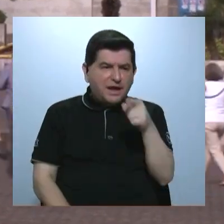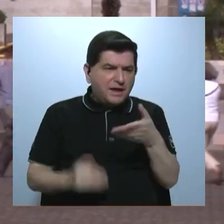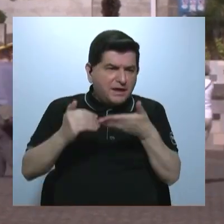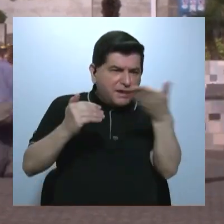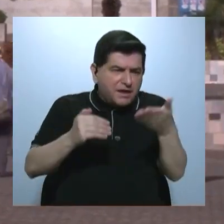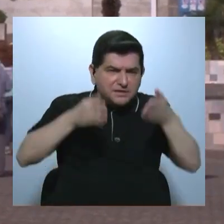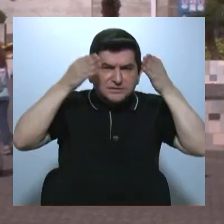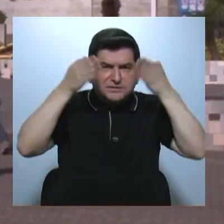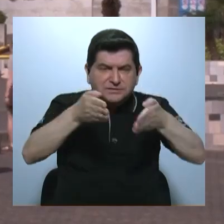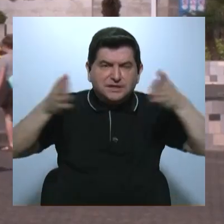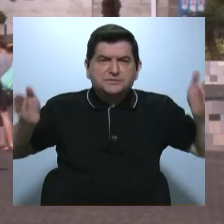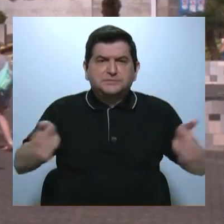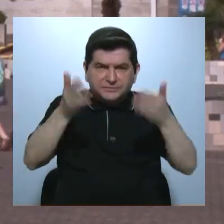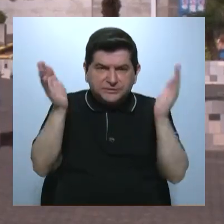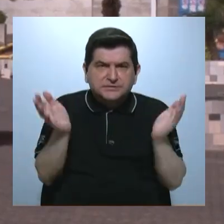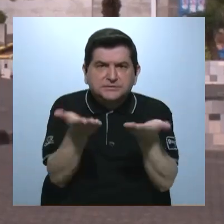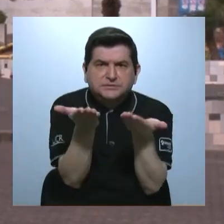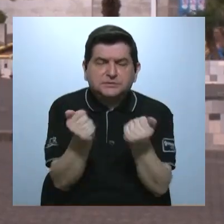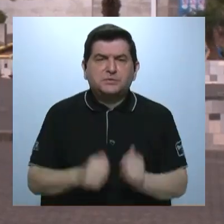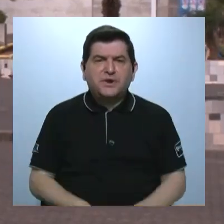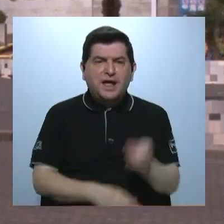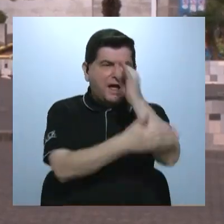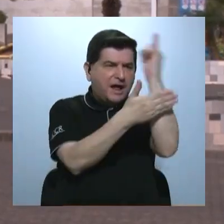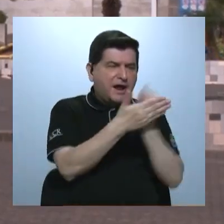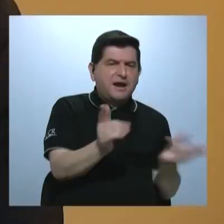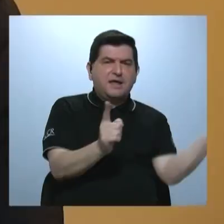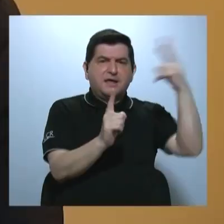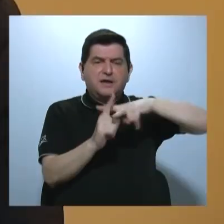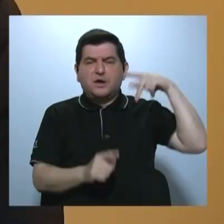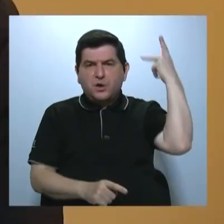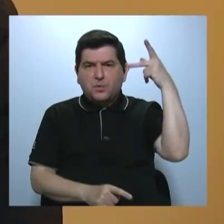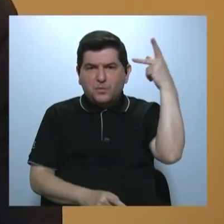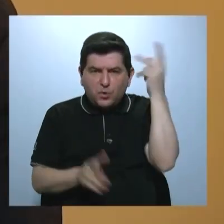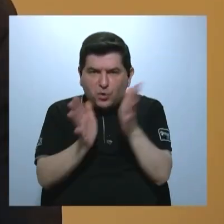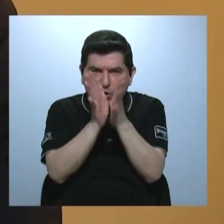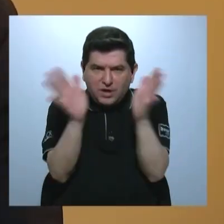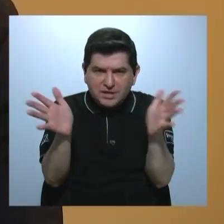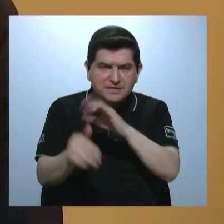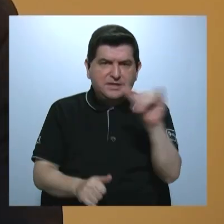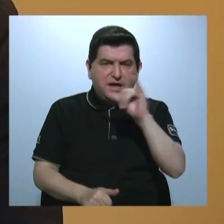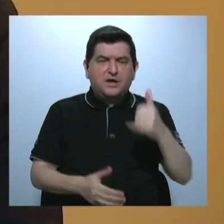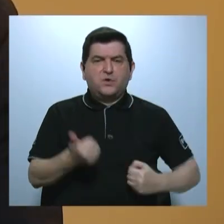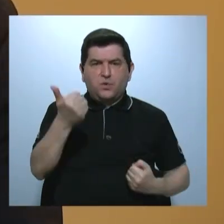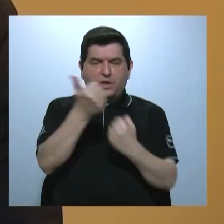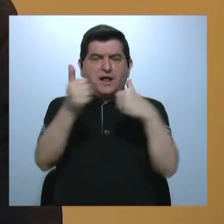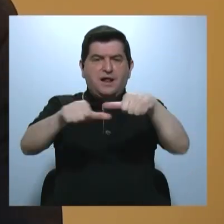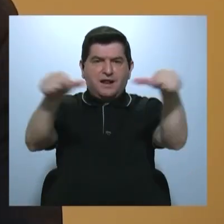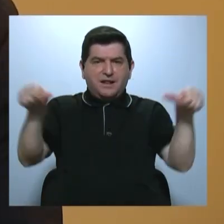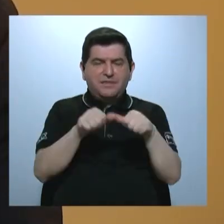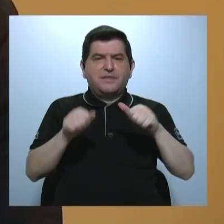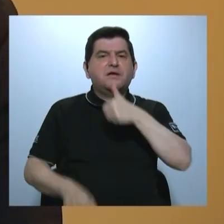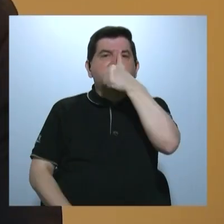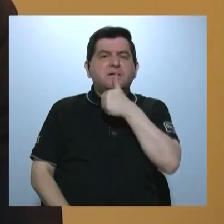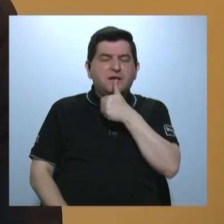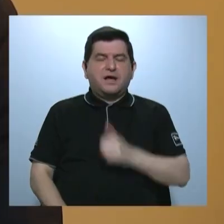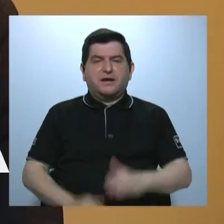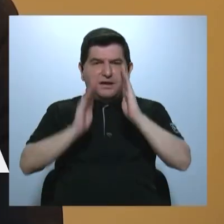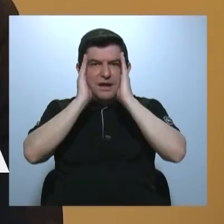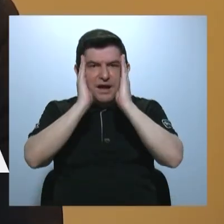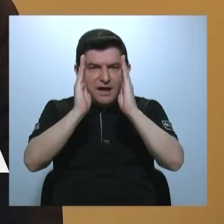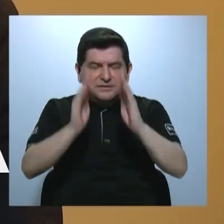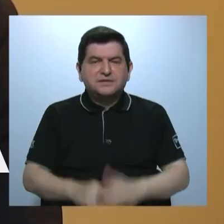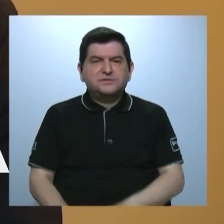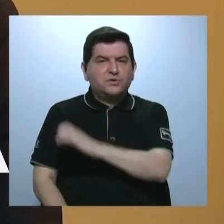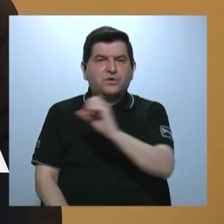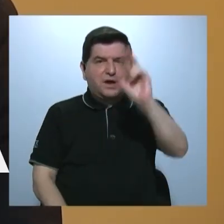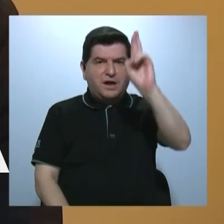factores y tratamos de incentivar el diseño y la ejecución de políticas públicas y también el apoyo del sector privado para apuntar hacia un rumbo que ponga a Costa